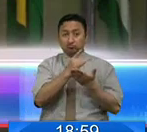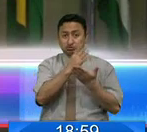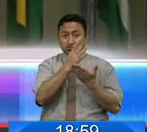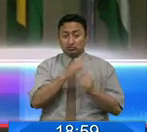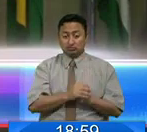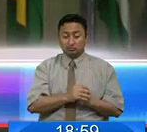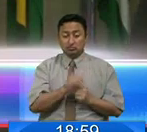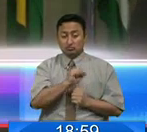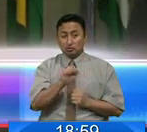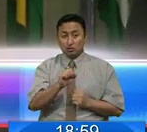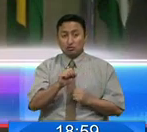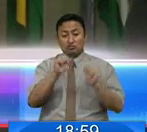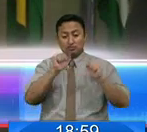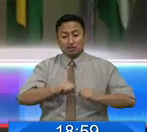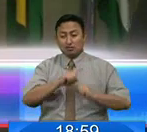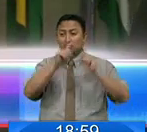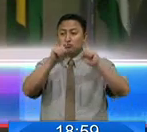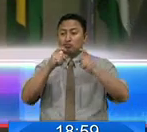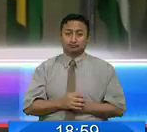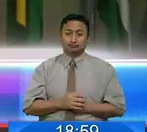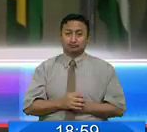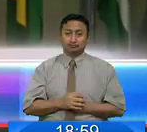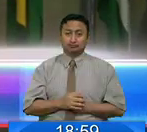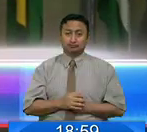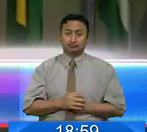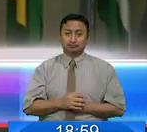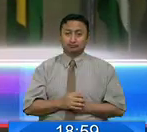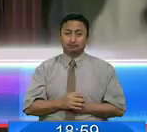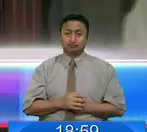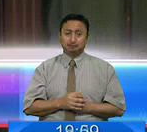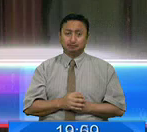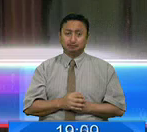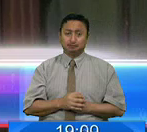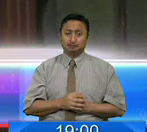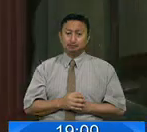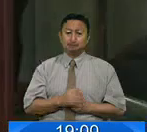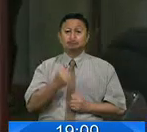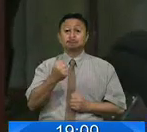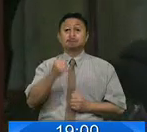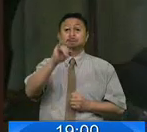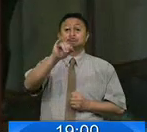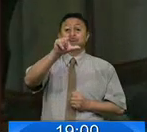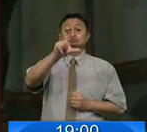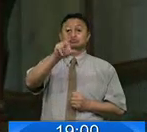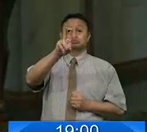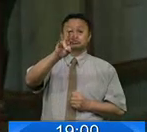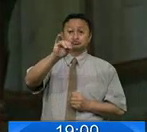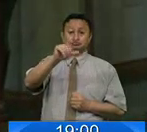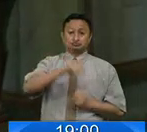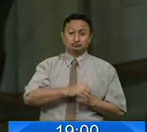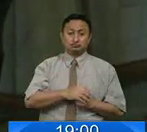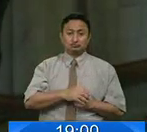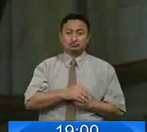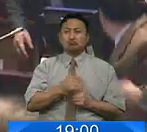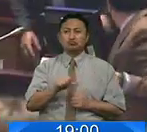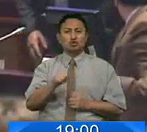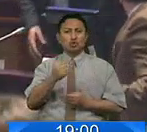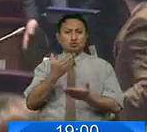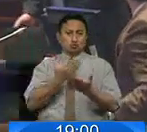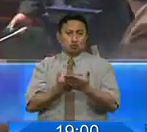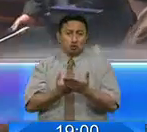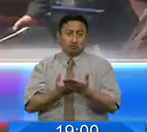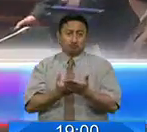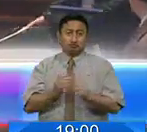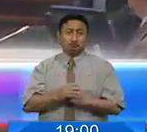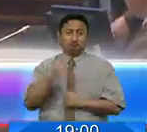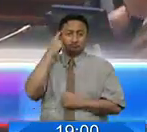como se lo hizo hay que deshacer lo cree consulta popular silvia salgado asambleísta independiente destaca otra propuesta ella